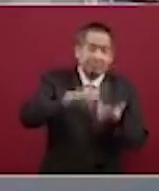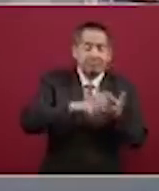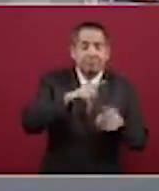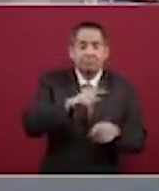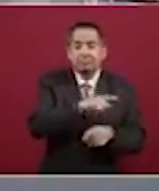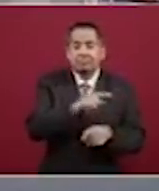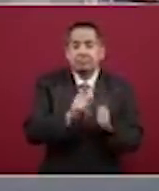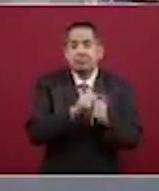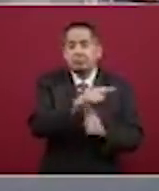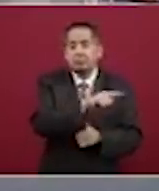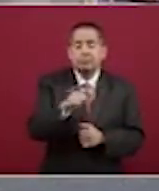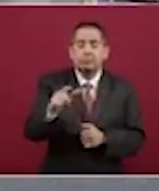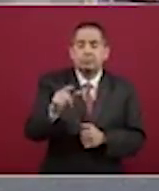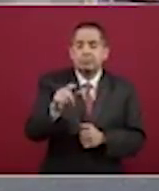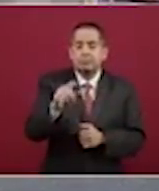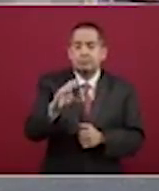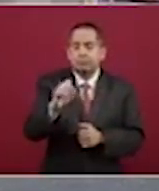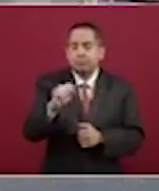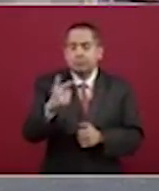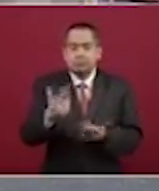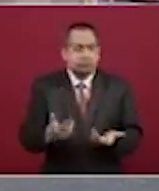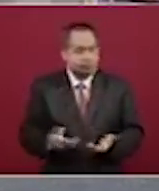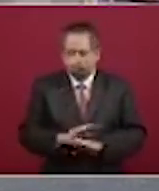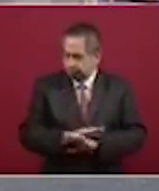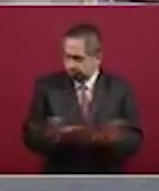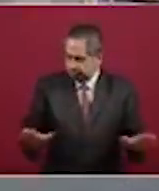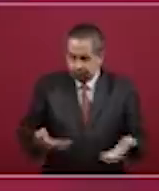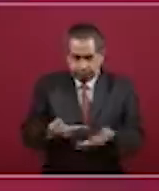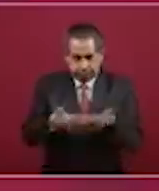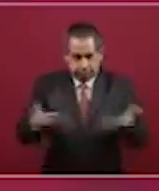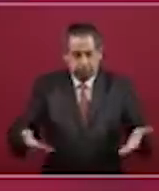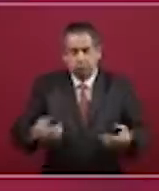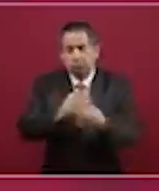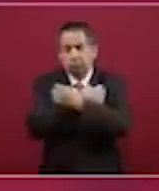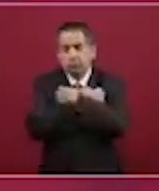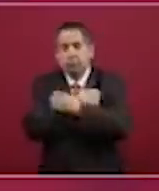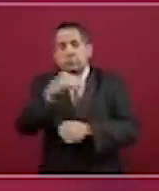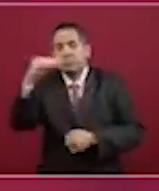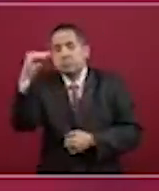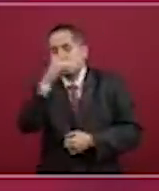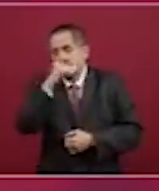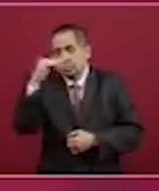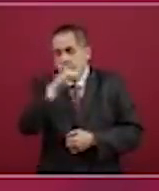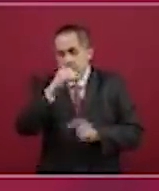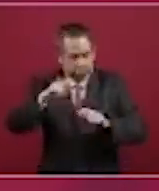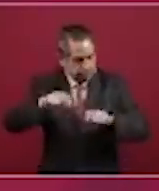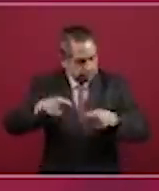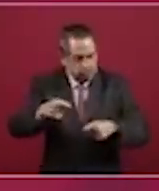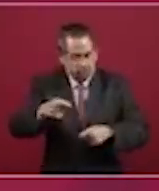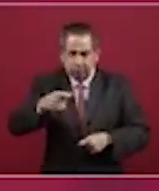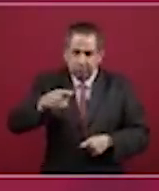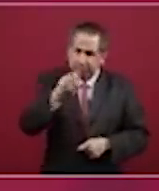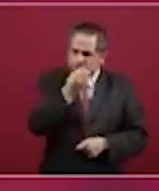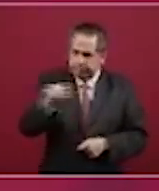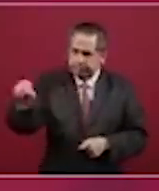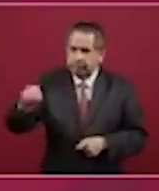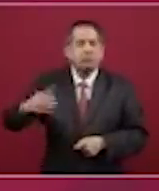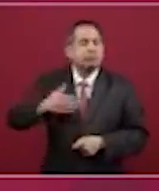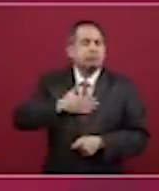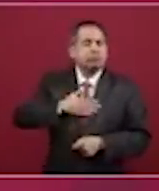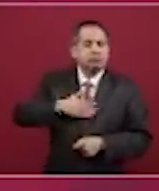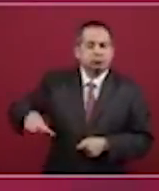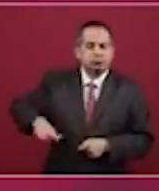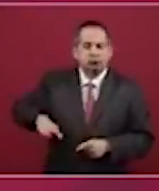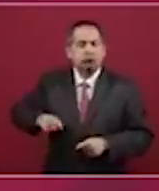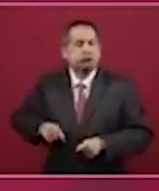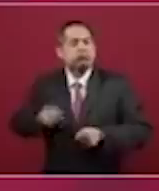ahora es educación gratuita, obligatoria, lo que significa que